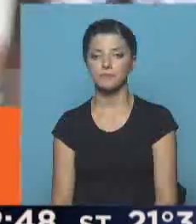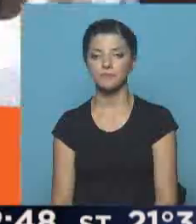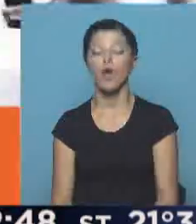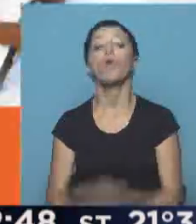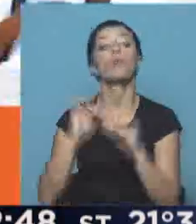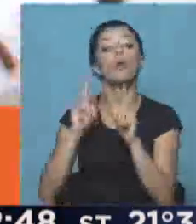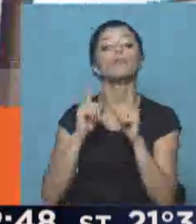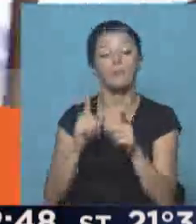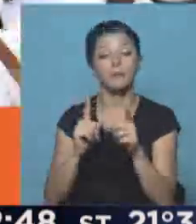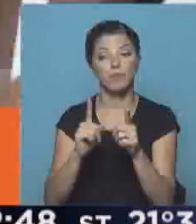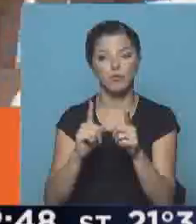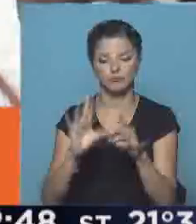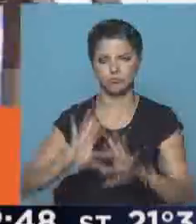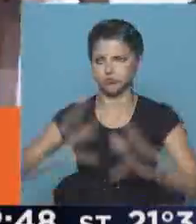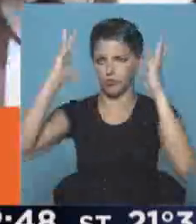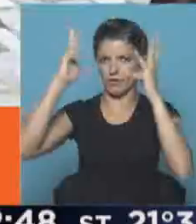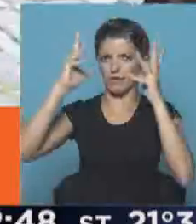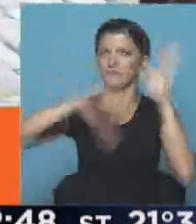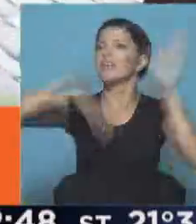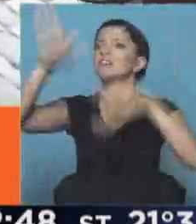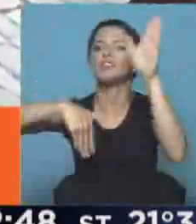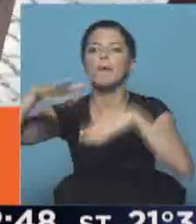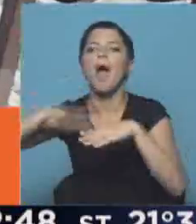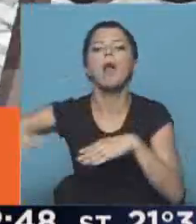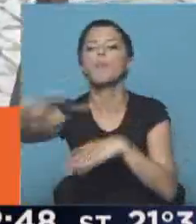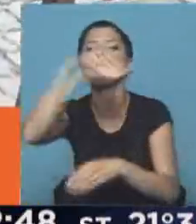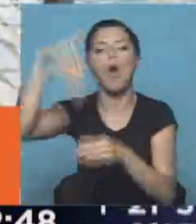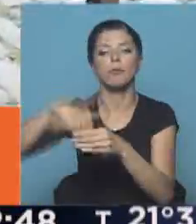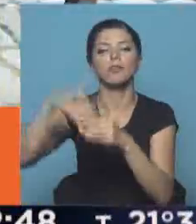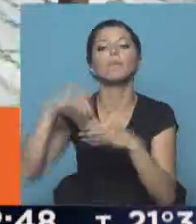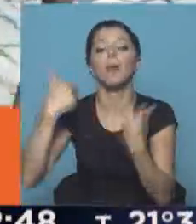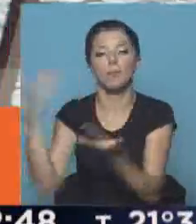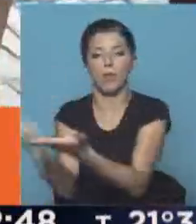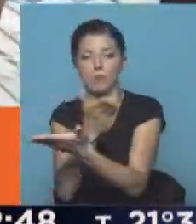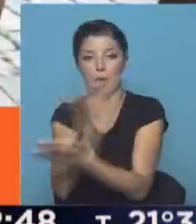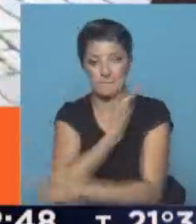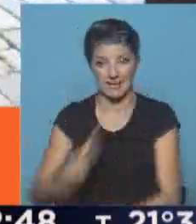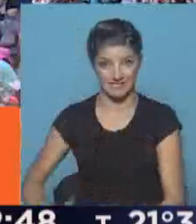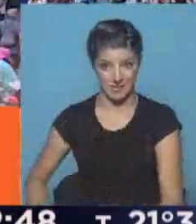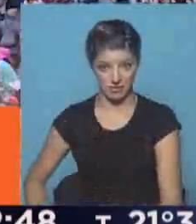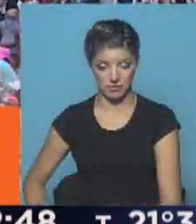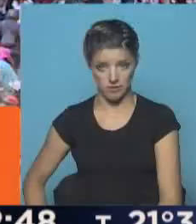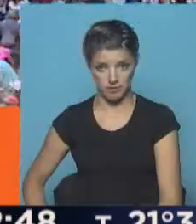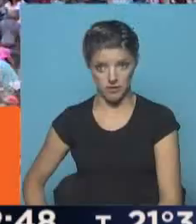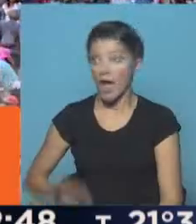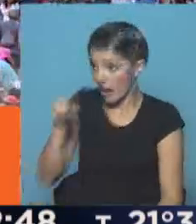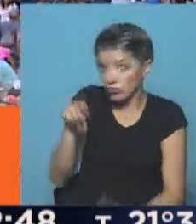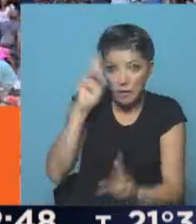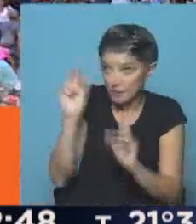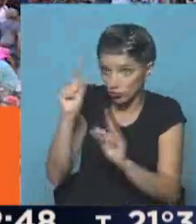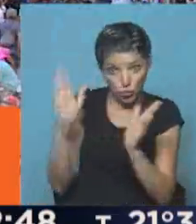reaccionar convocando a un referéndum revocatorio, lo cual es totalmente acorde con la Constitución